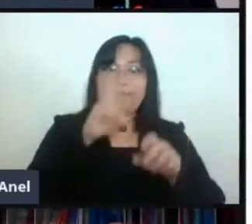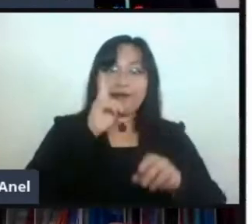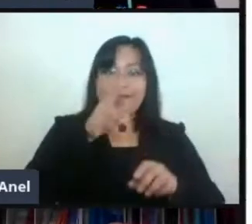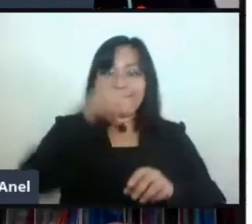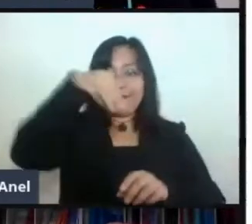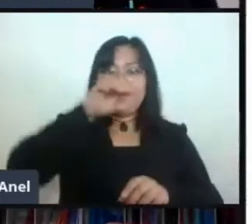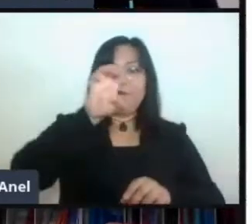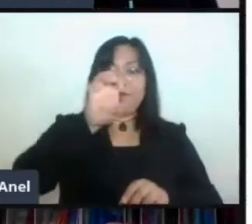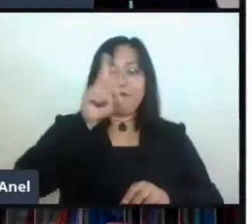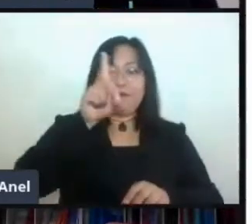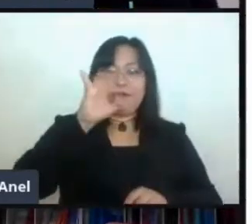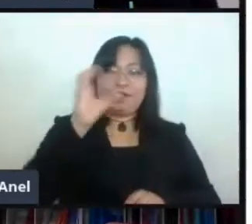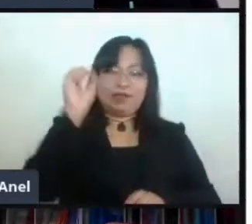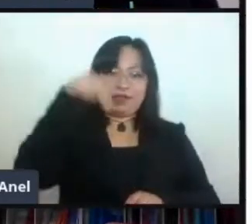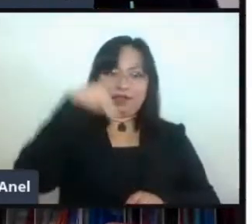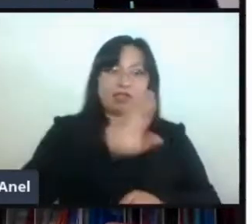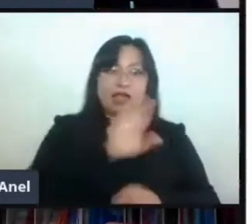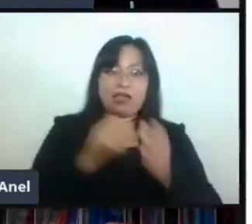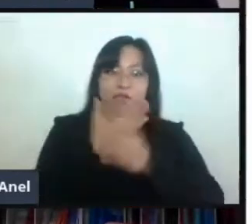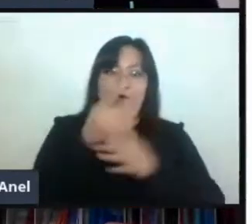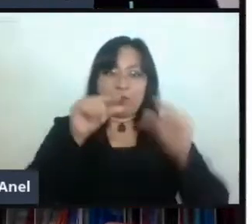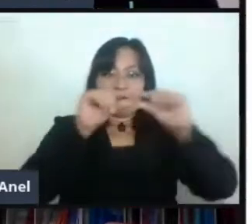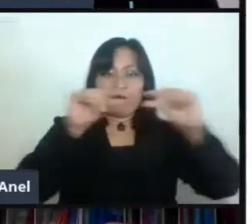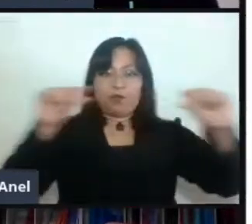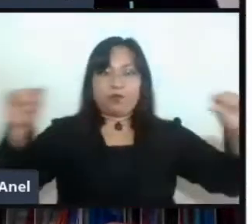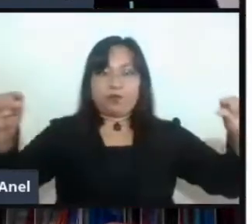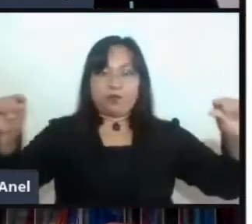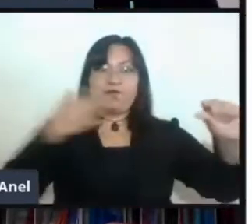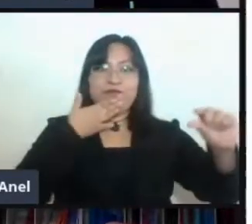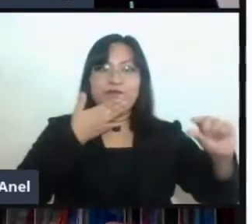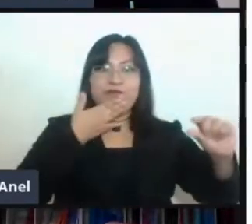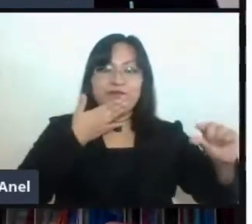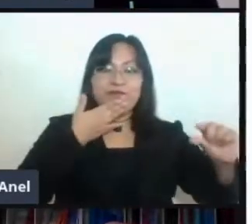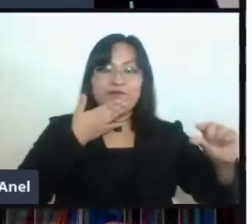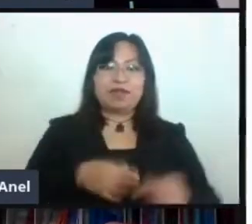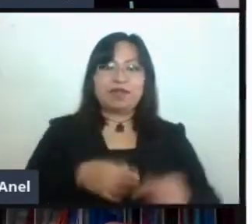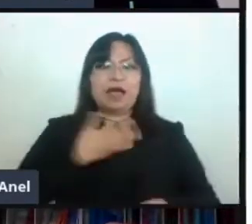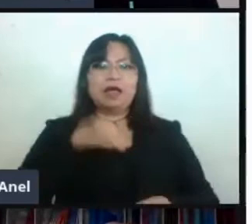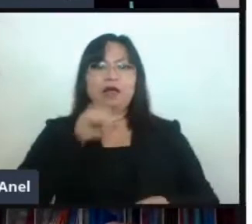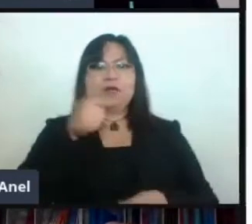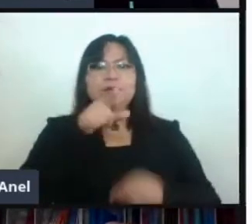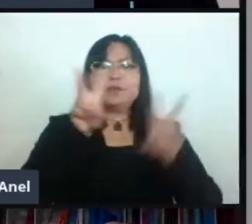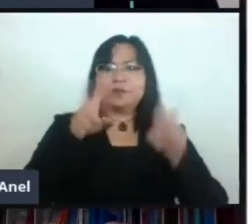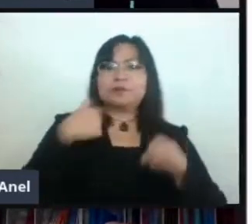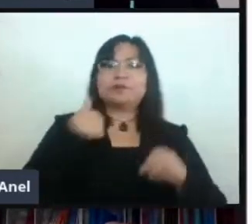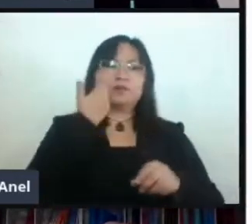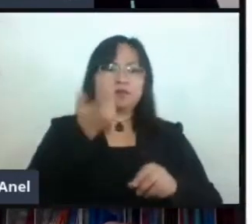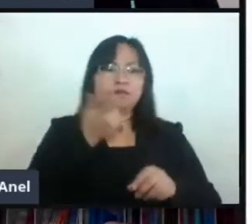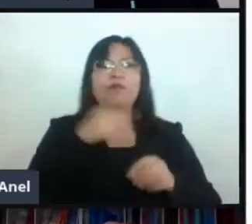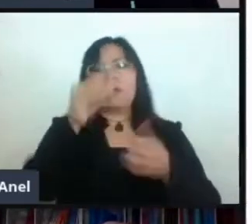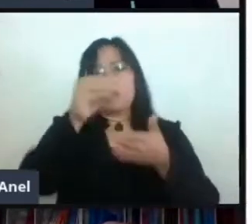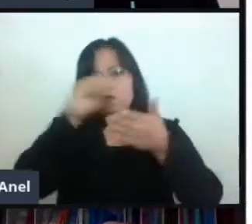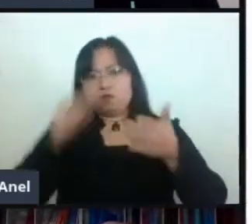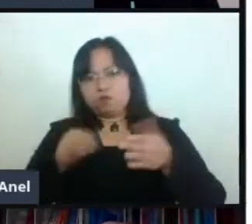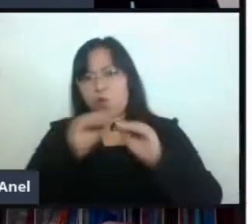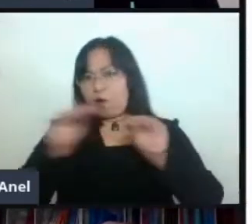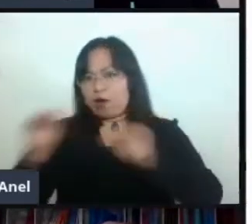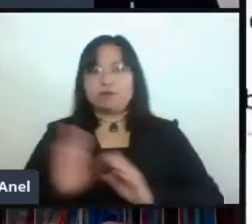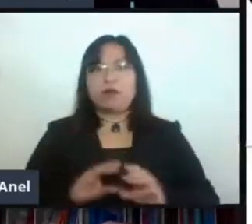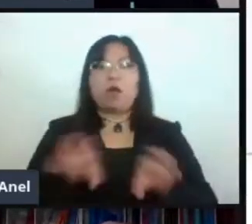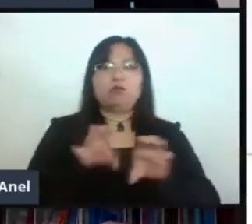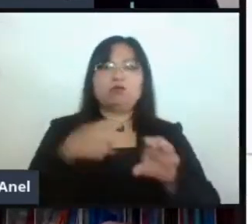aquí. Voy a ver si tengo otro, miren, aquí tengo otro que también entraría en esa categoría, lo edito, me